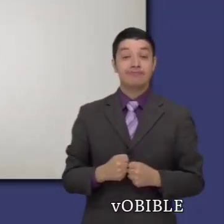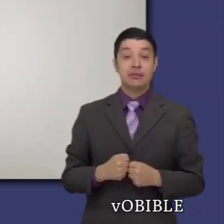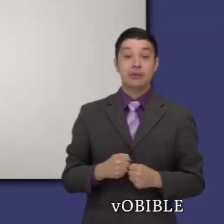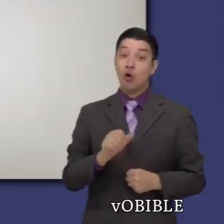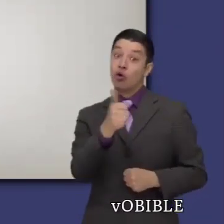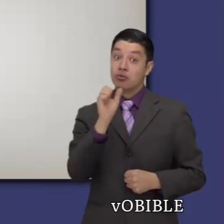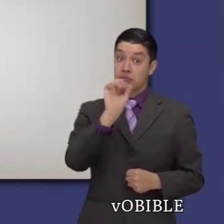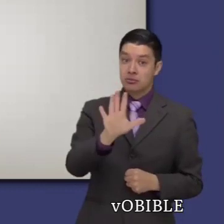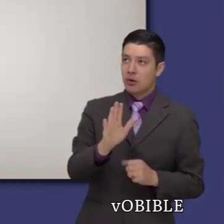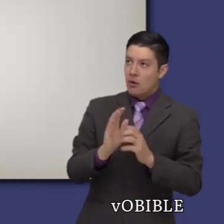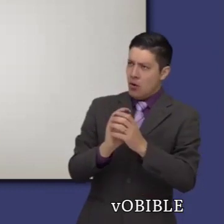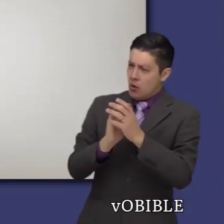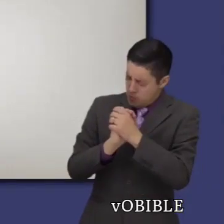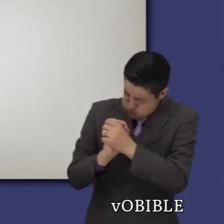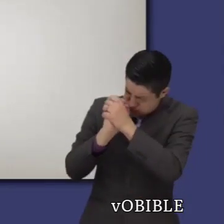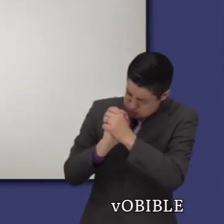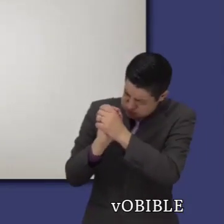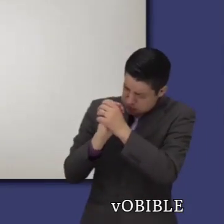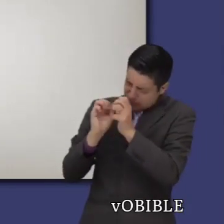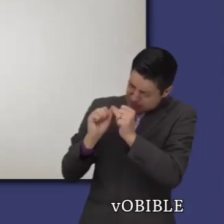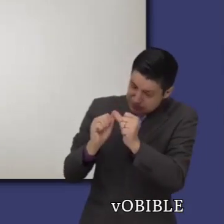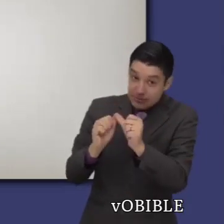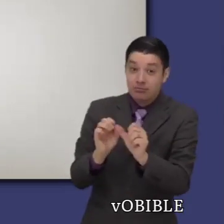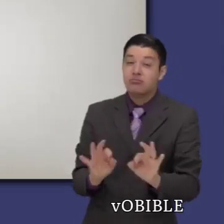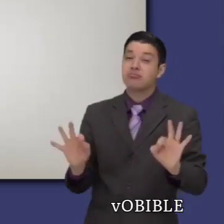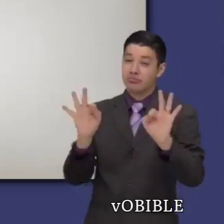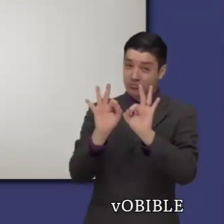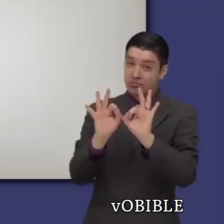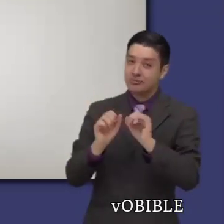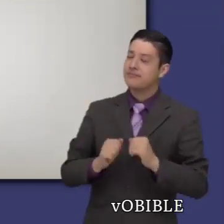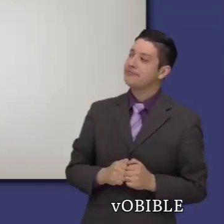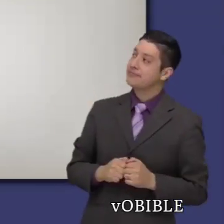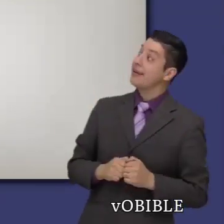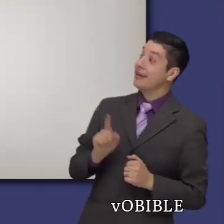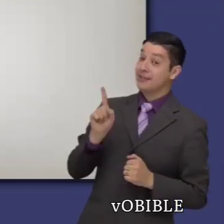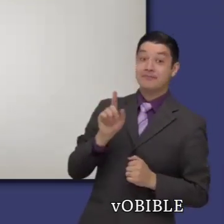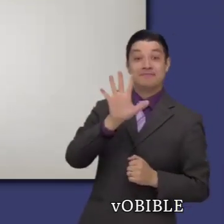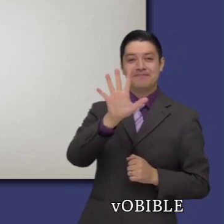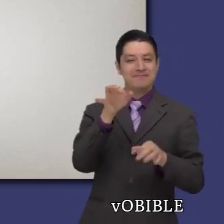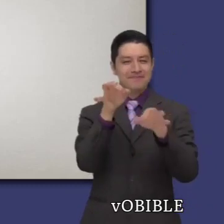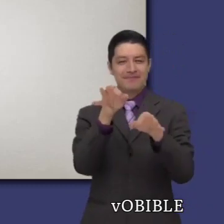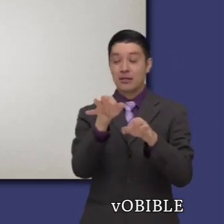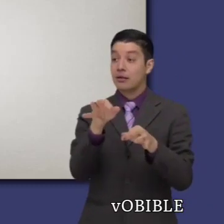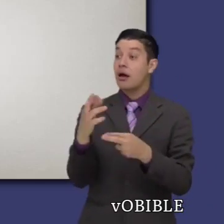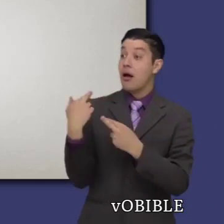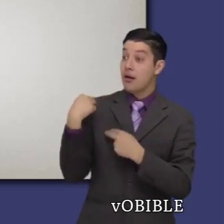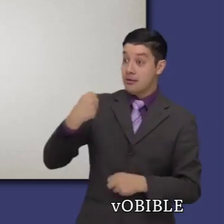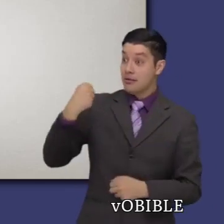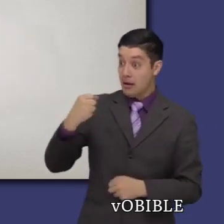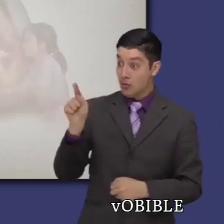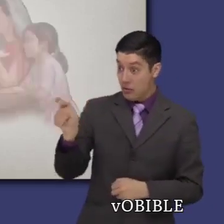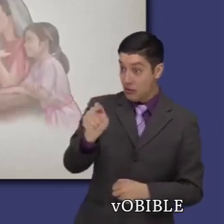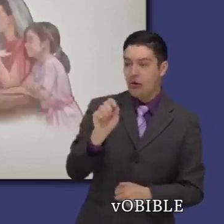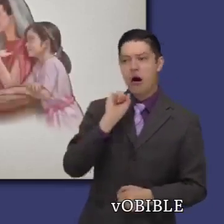También dijo que debemos estar vigilantes en cuanto a las oraciones. En el capítulo 5, Pedro le suplica